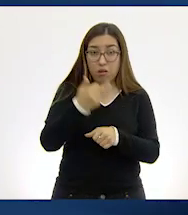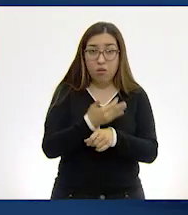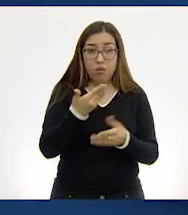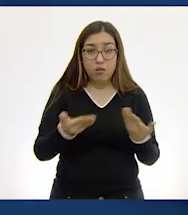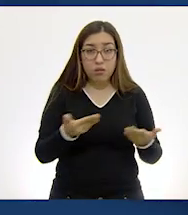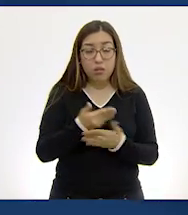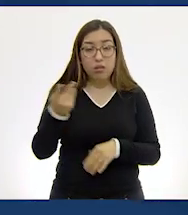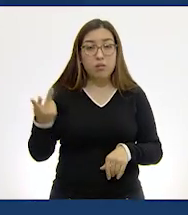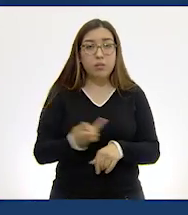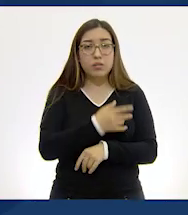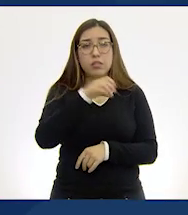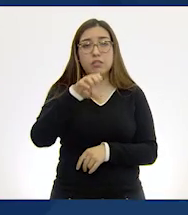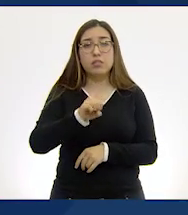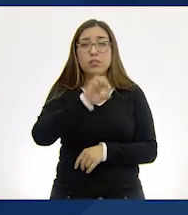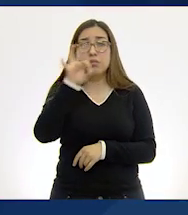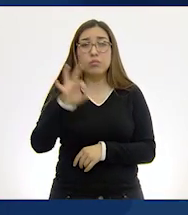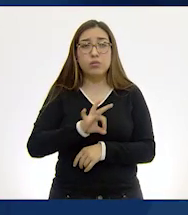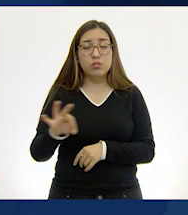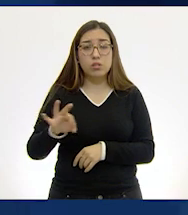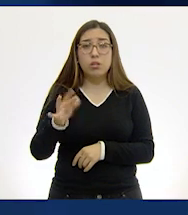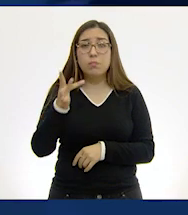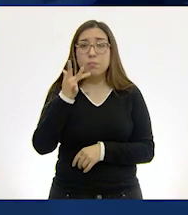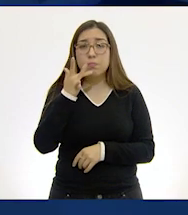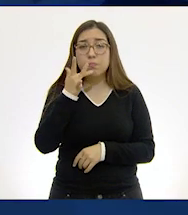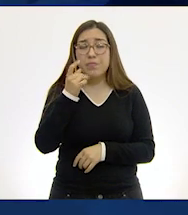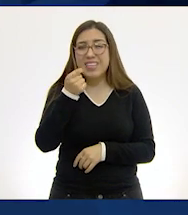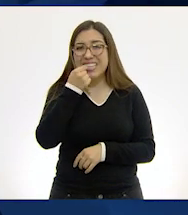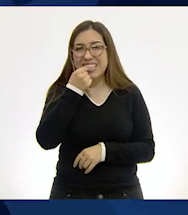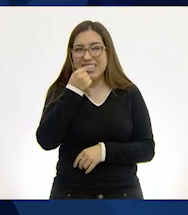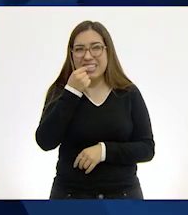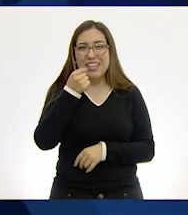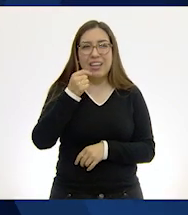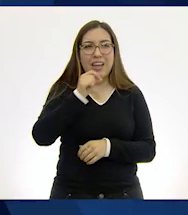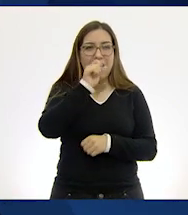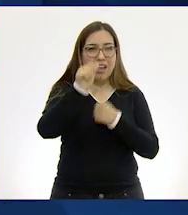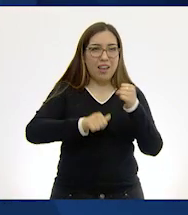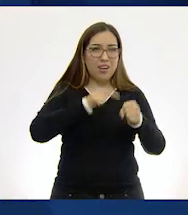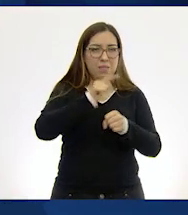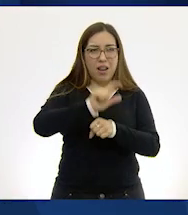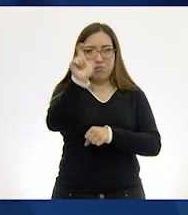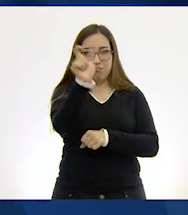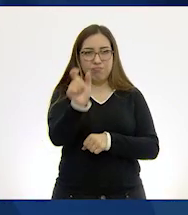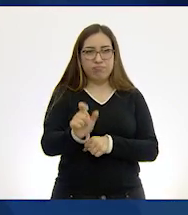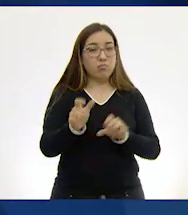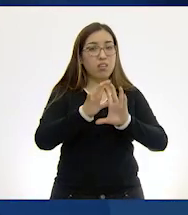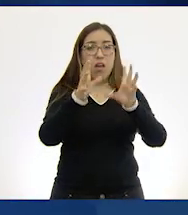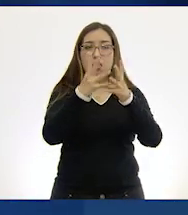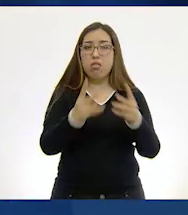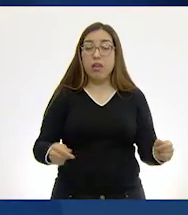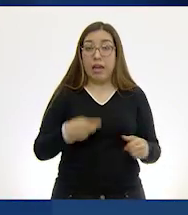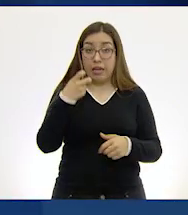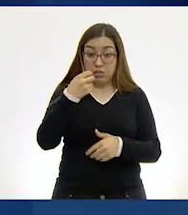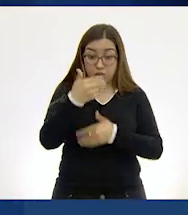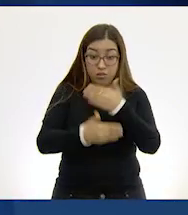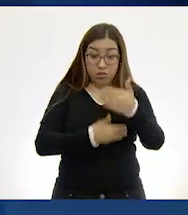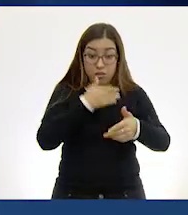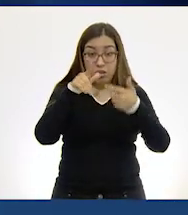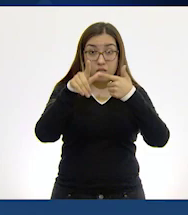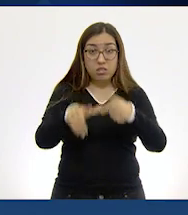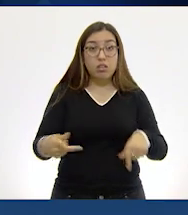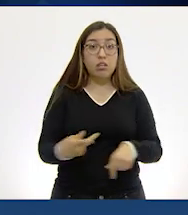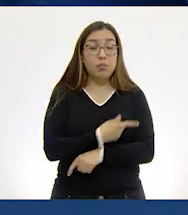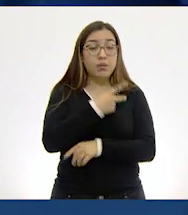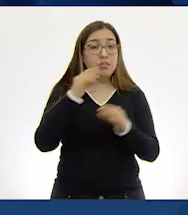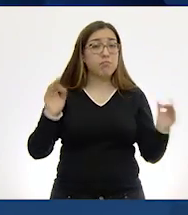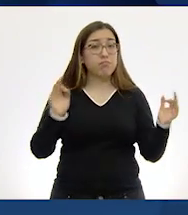60% de las poblaciones de vertebrados terrestres. Es muy alto. Y de continuar así la tendencia, estamos acercando a momentos